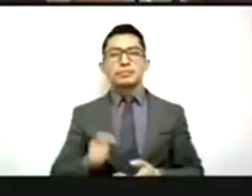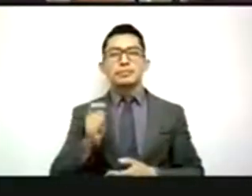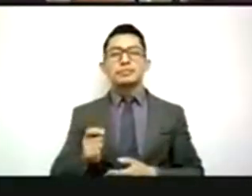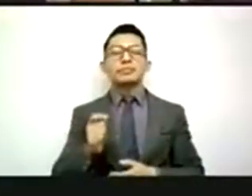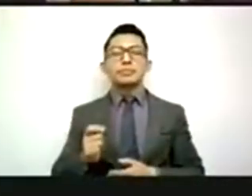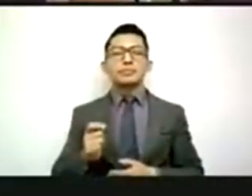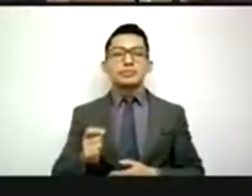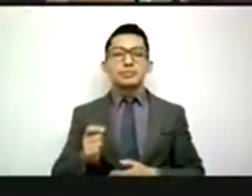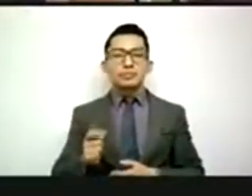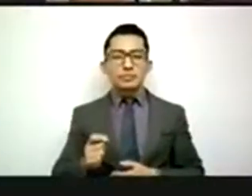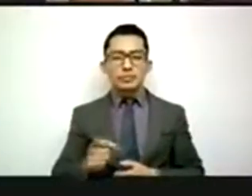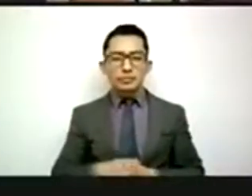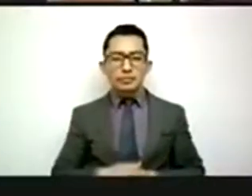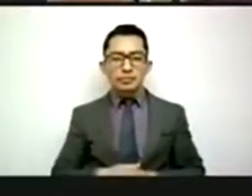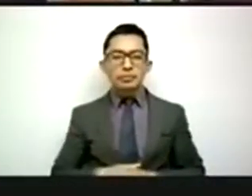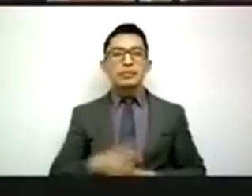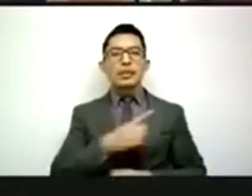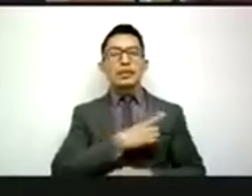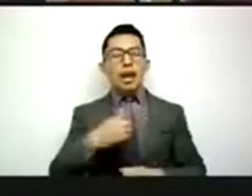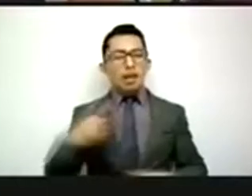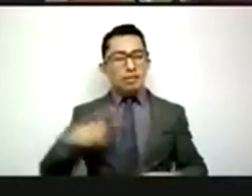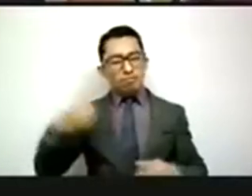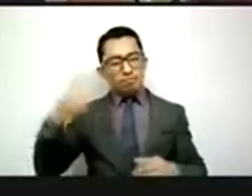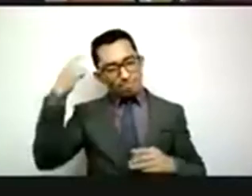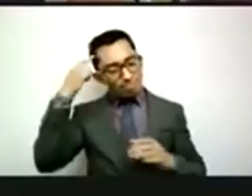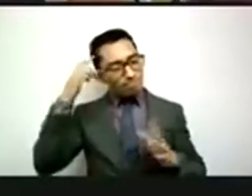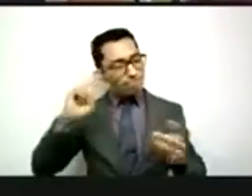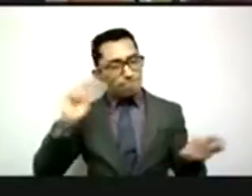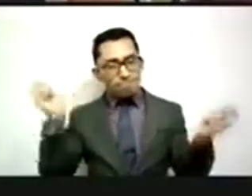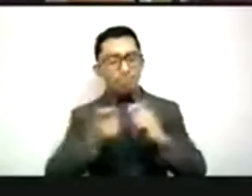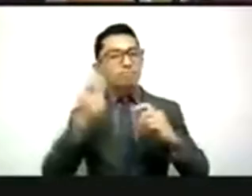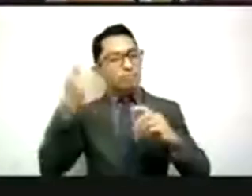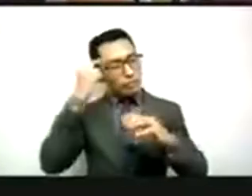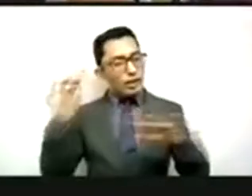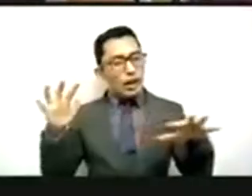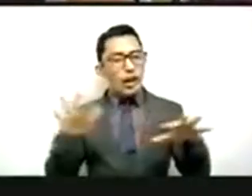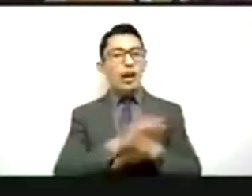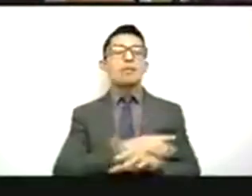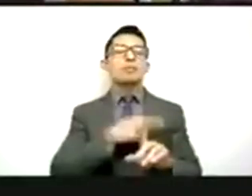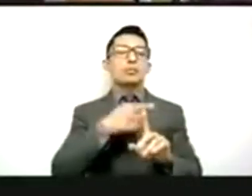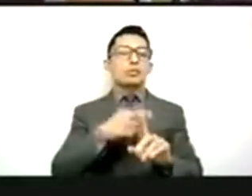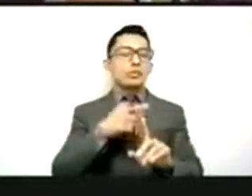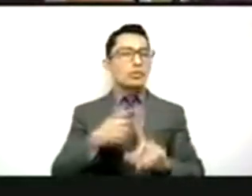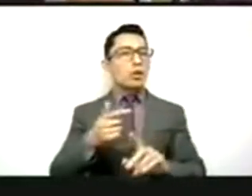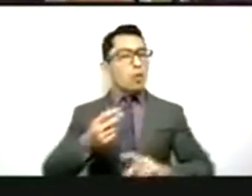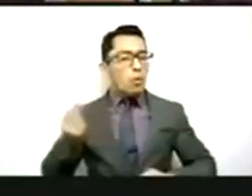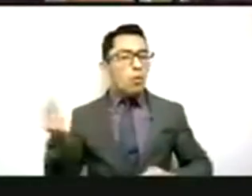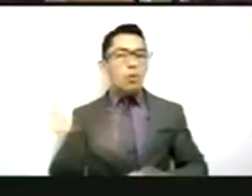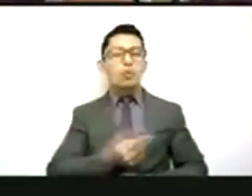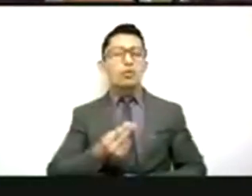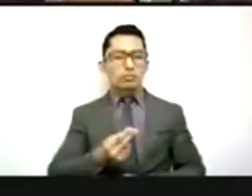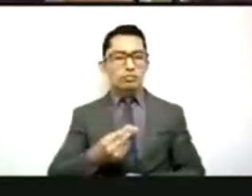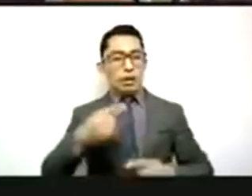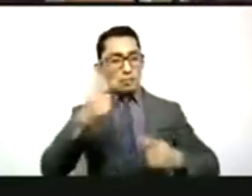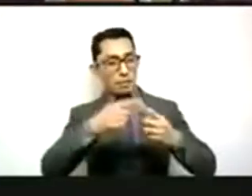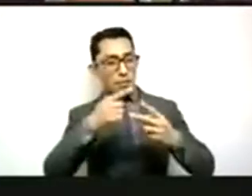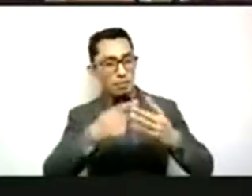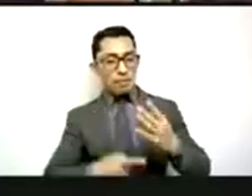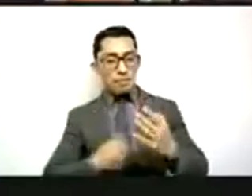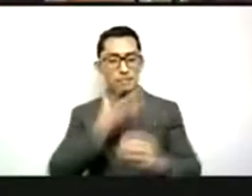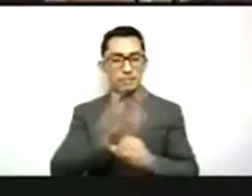la deconstrucción urge. Obviamente estoy de acuerdo con las medidas de reparación, y